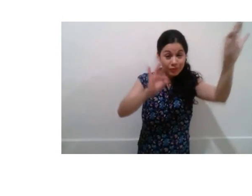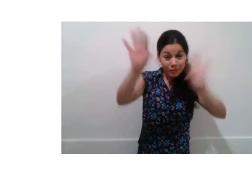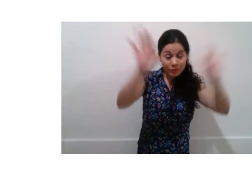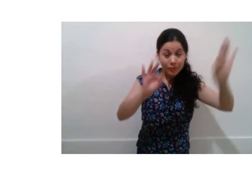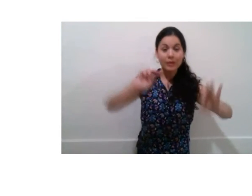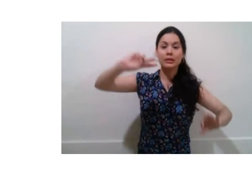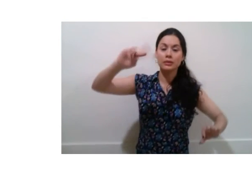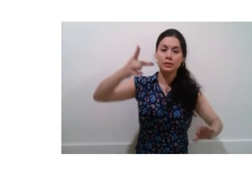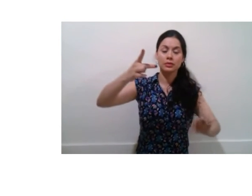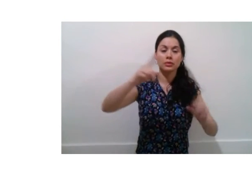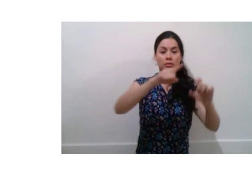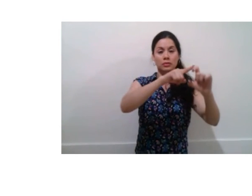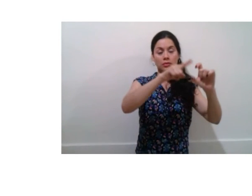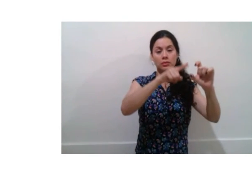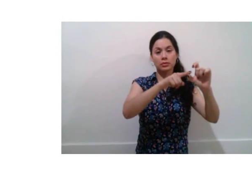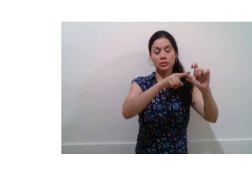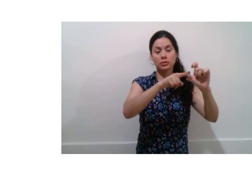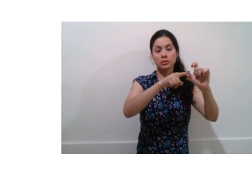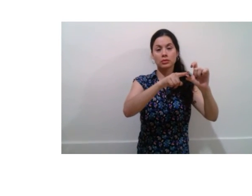Reemplazando en la segunda ecuación,